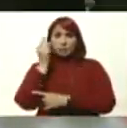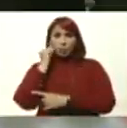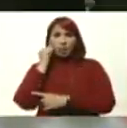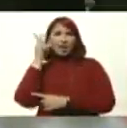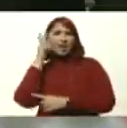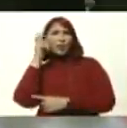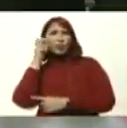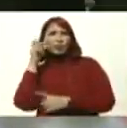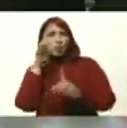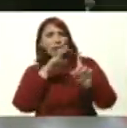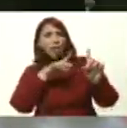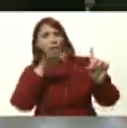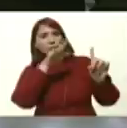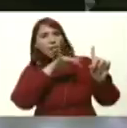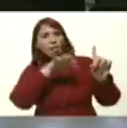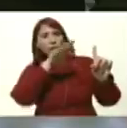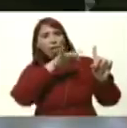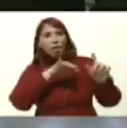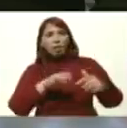canto de sirena